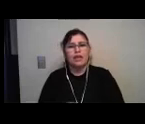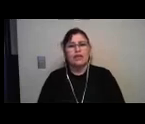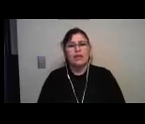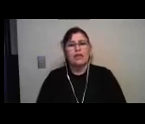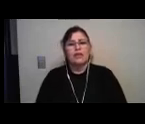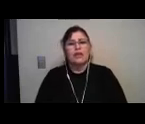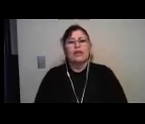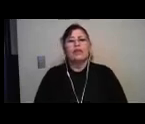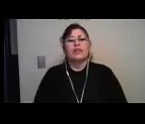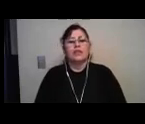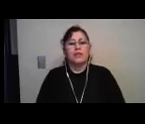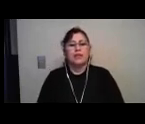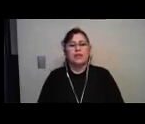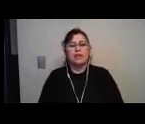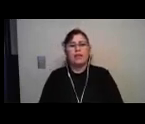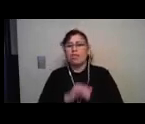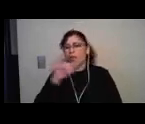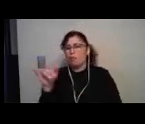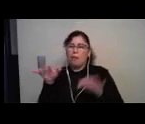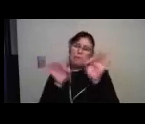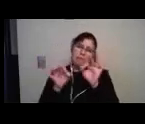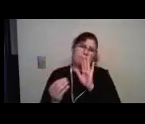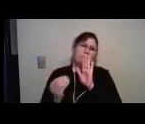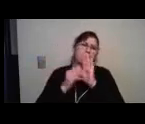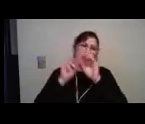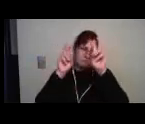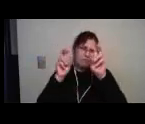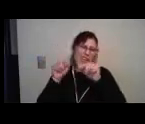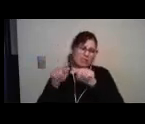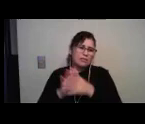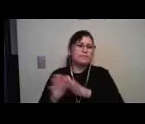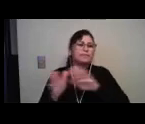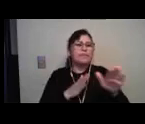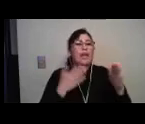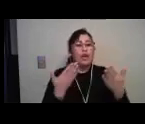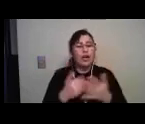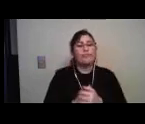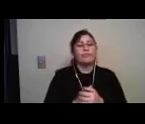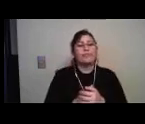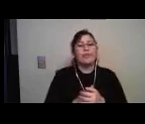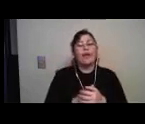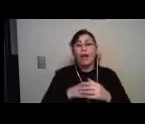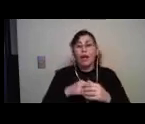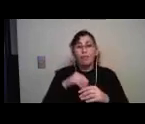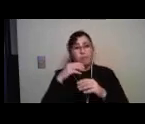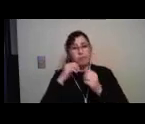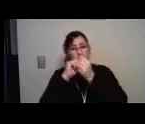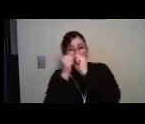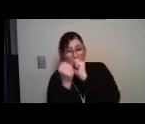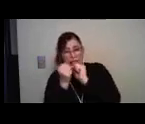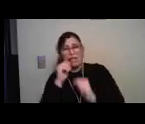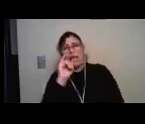¿Ya? Bueno, después les puedo contar un poquito sobre eso, ¿ya? Y la parálisis idiopática de Bell, que es la parálisis facial periférica más común,